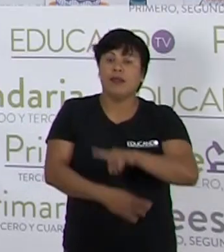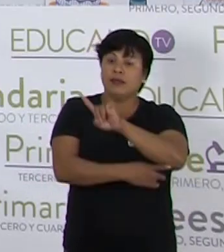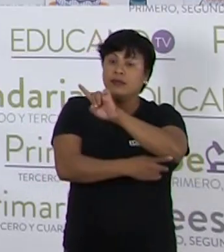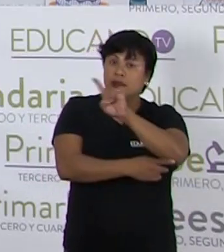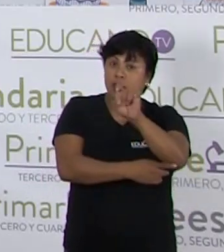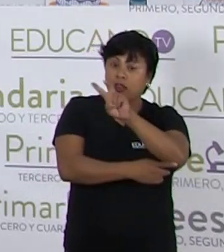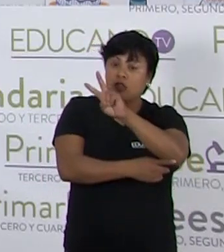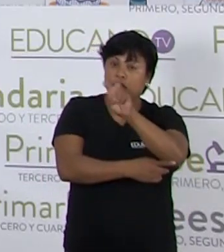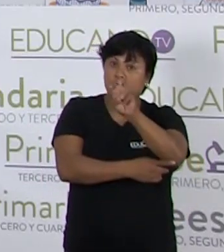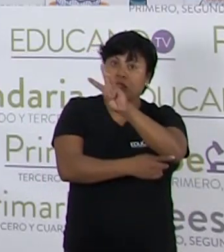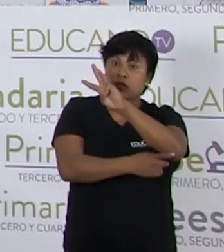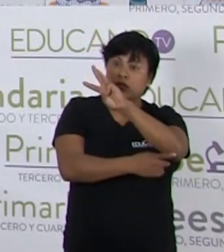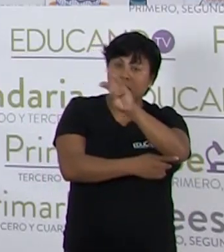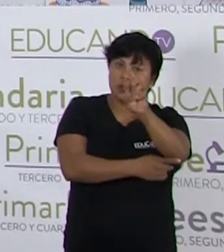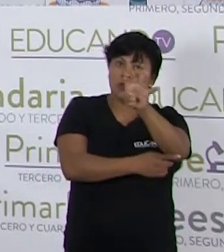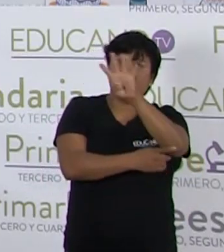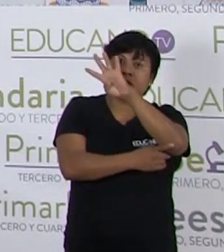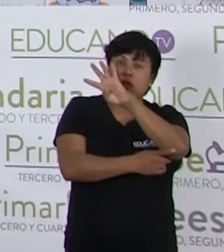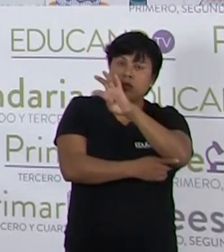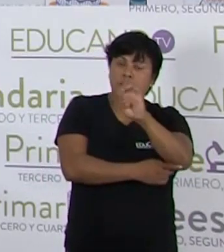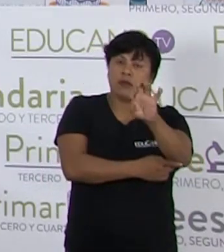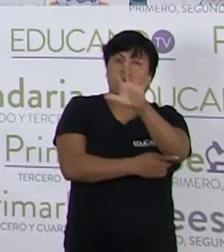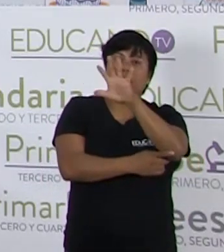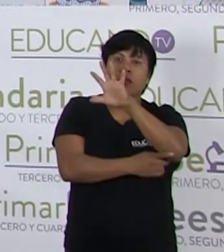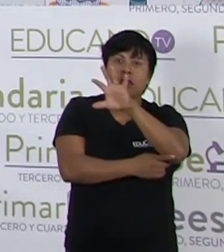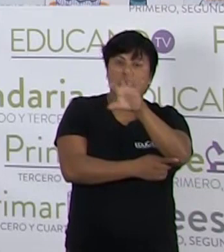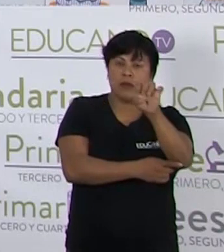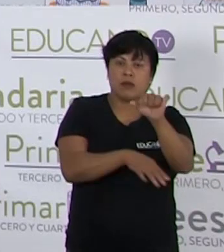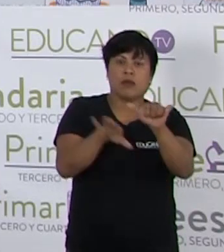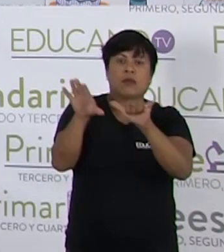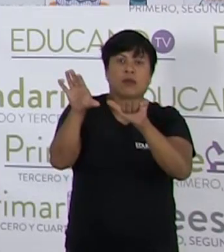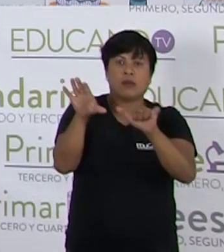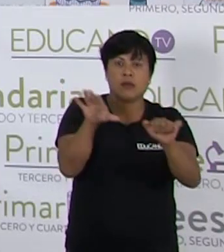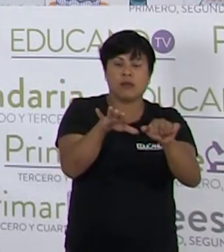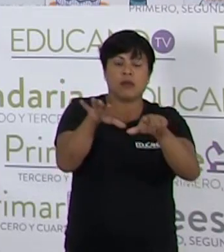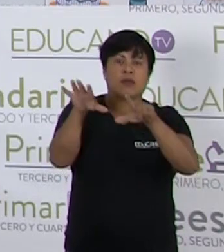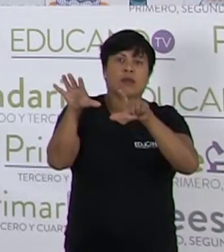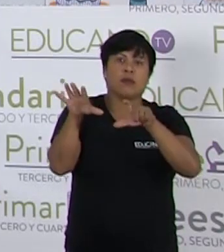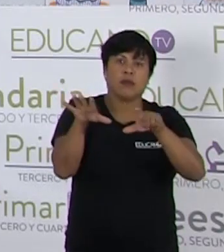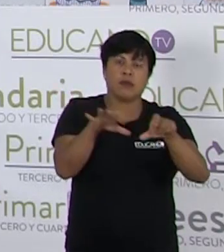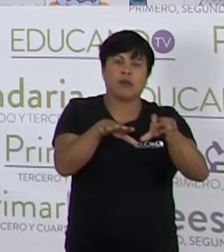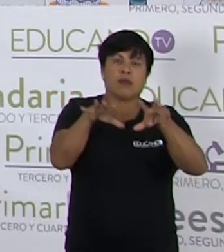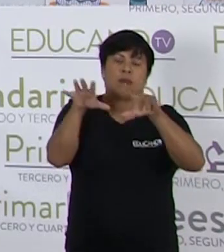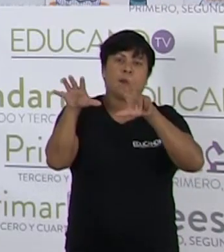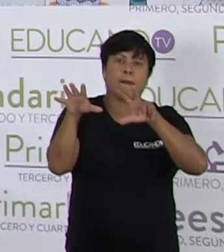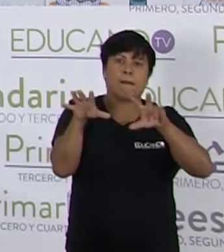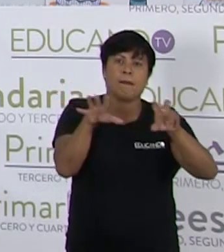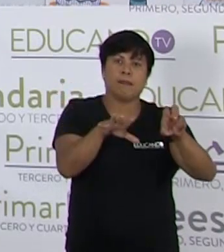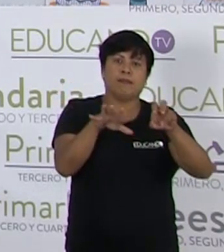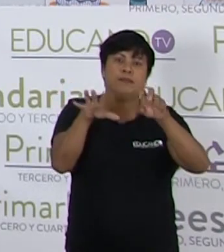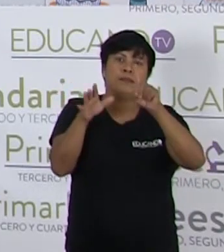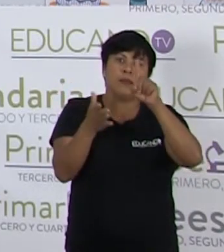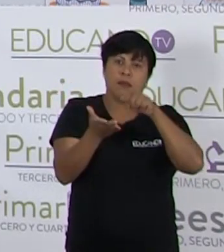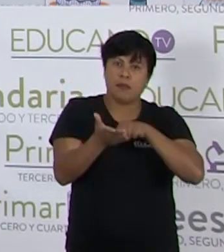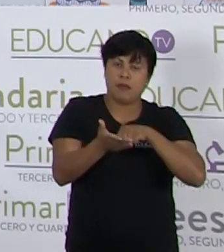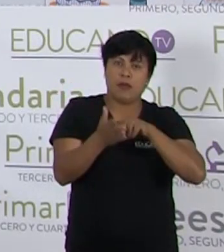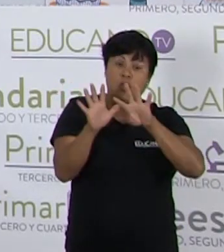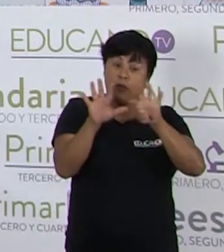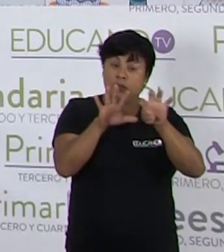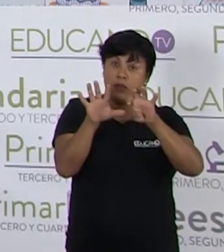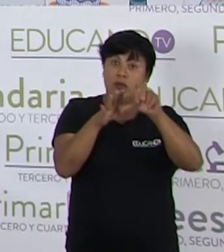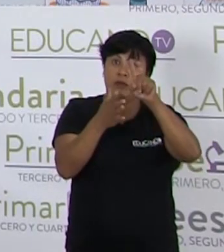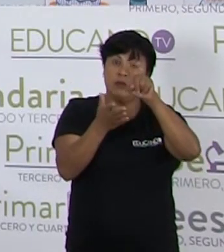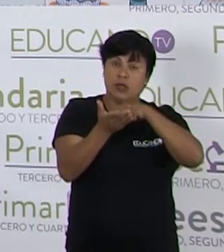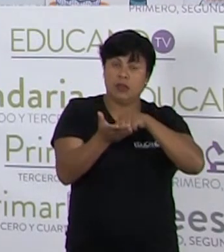100, 200, 300, 400, 500, 600, 700, 800,